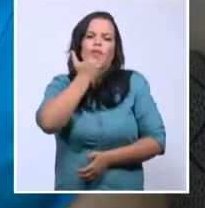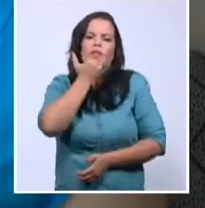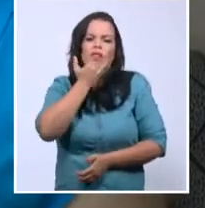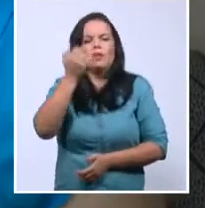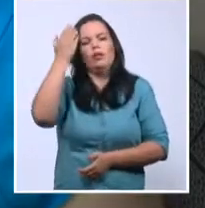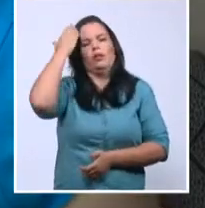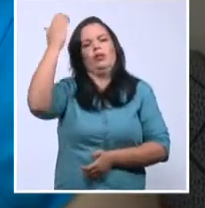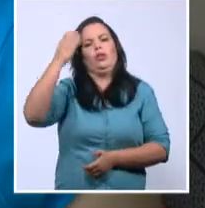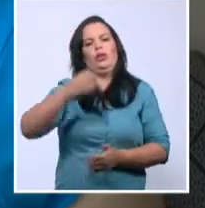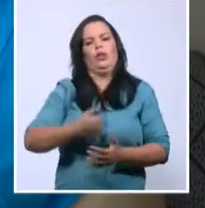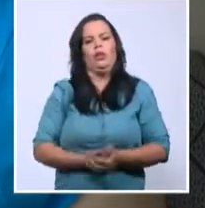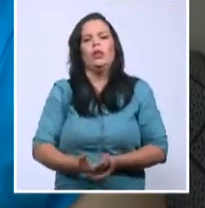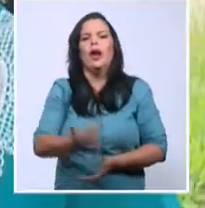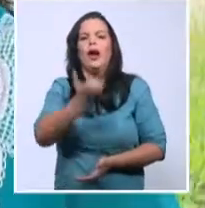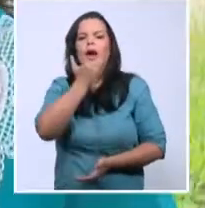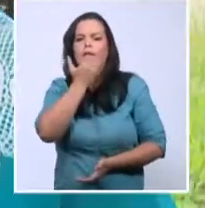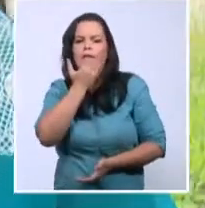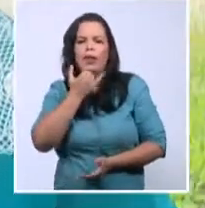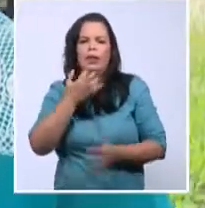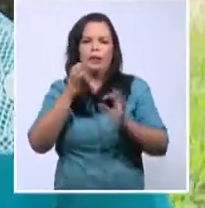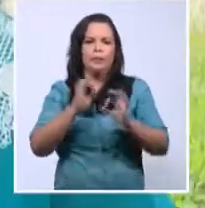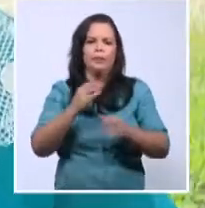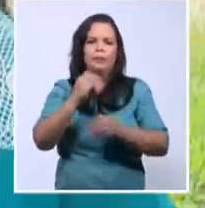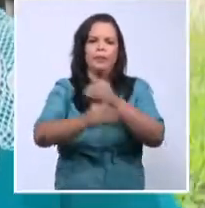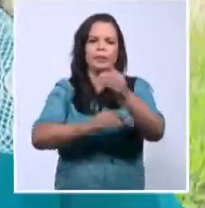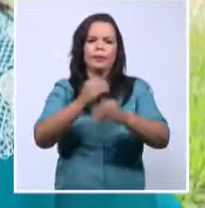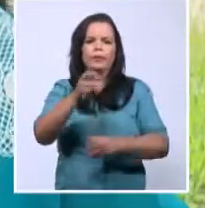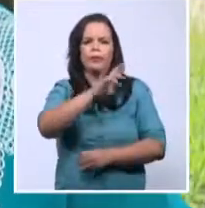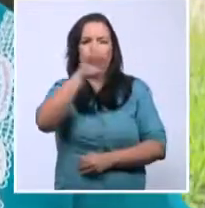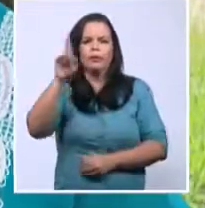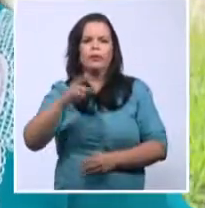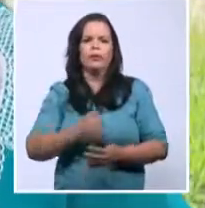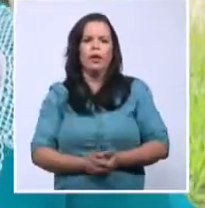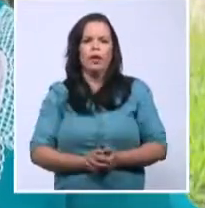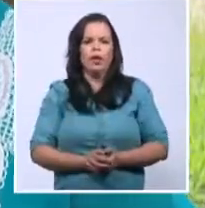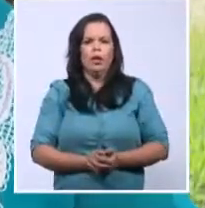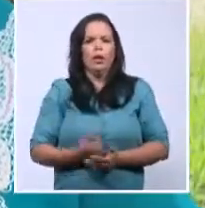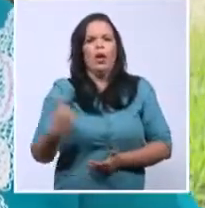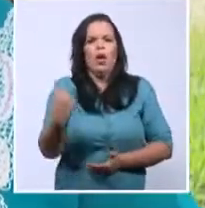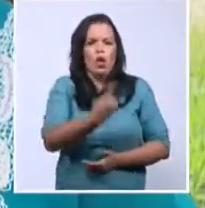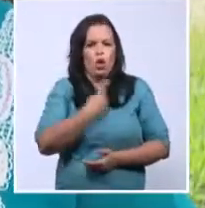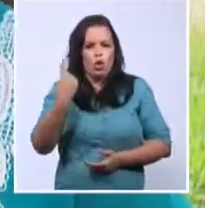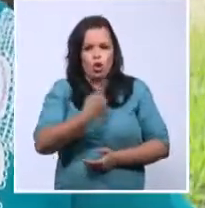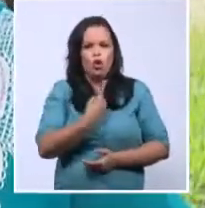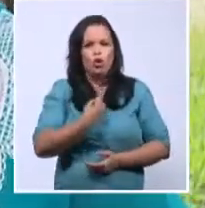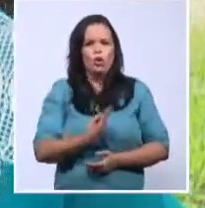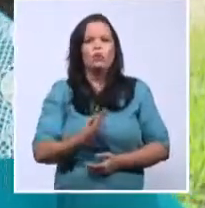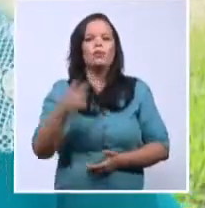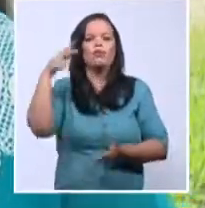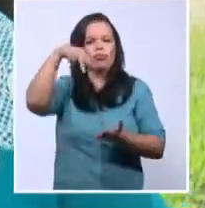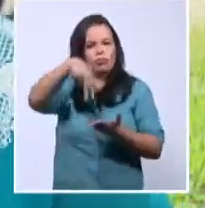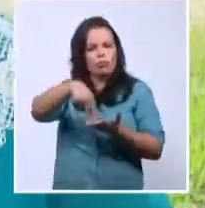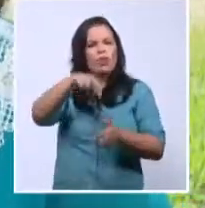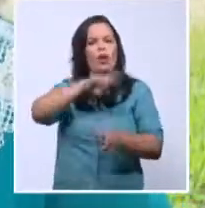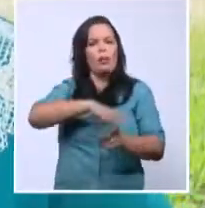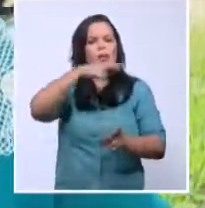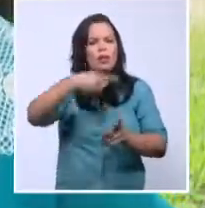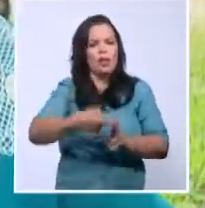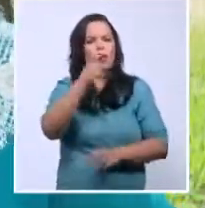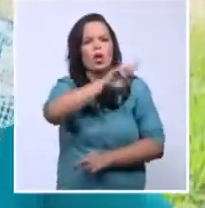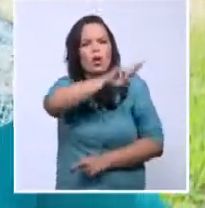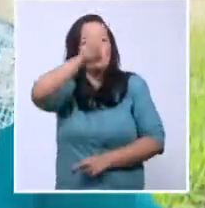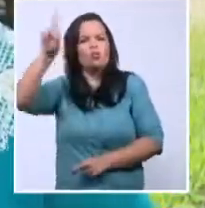de nuestro proceso revolucionario. Nosotros somos la representación de esa revolución que ya es sólida, que tiene muchos años, por la que luchó mucha gente, por